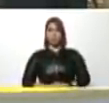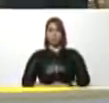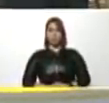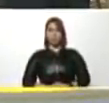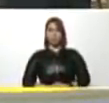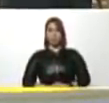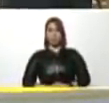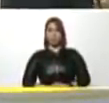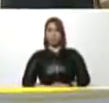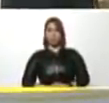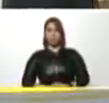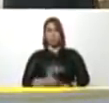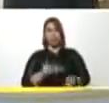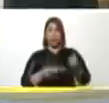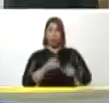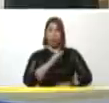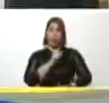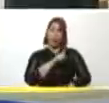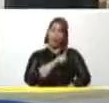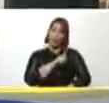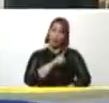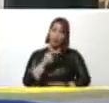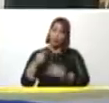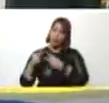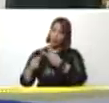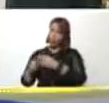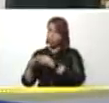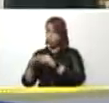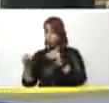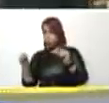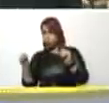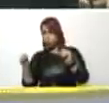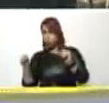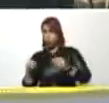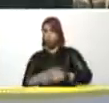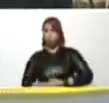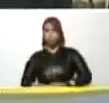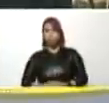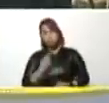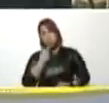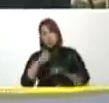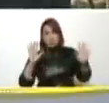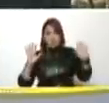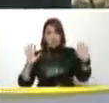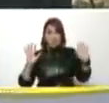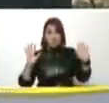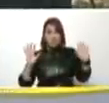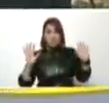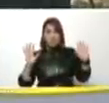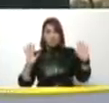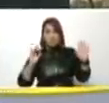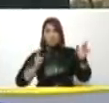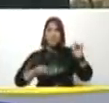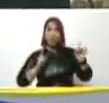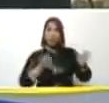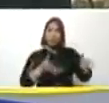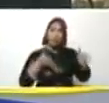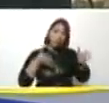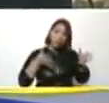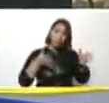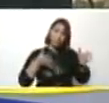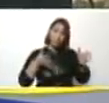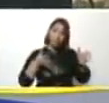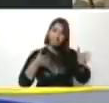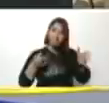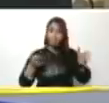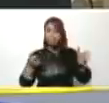una son de cal, otras son de arena, dicen, ¿verdad? En algunas ganamos y